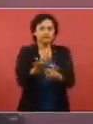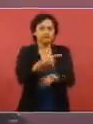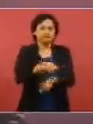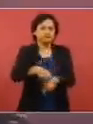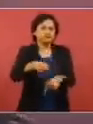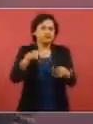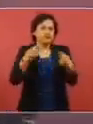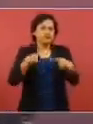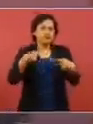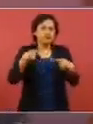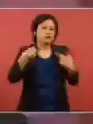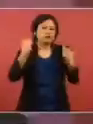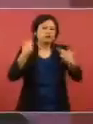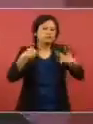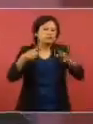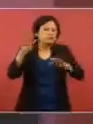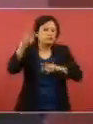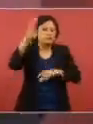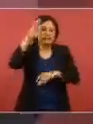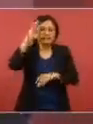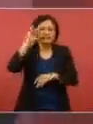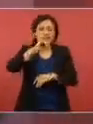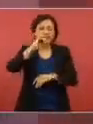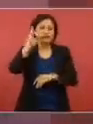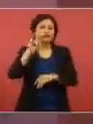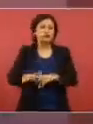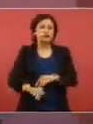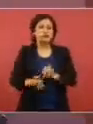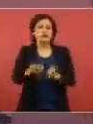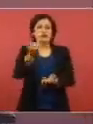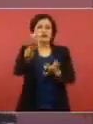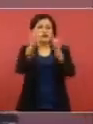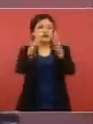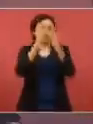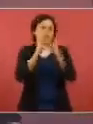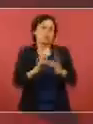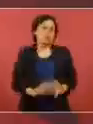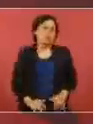iba a causar esta terrible desgracia.